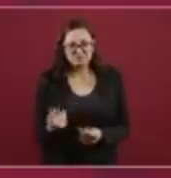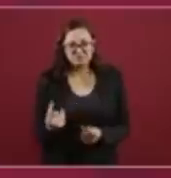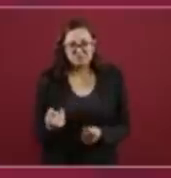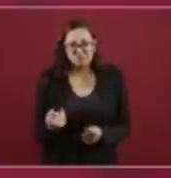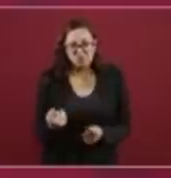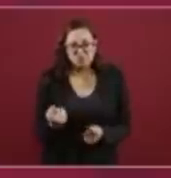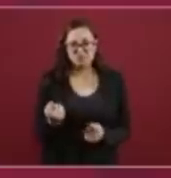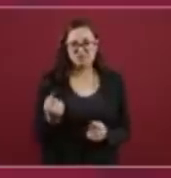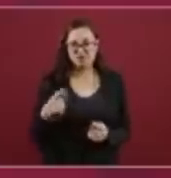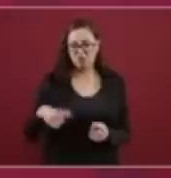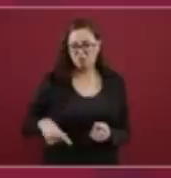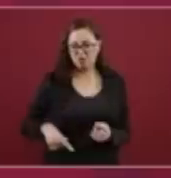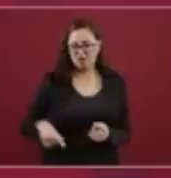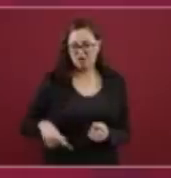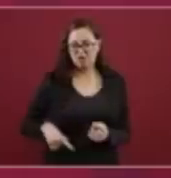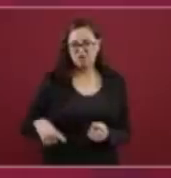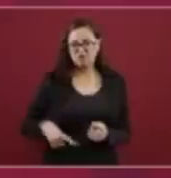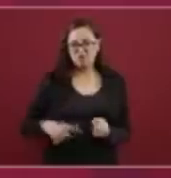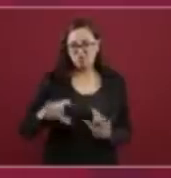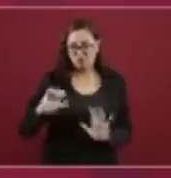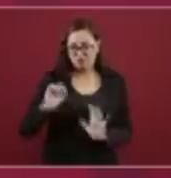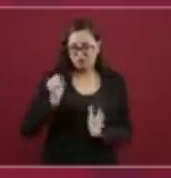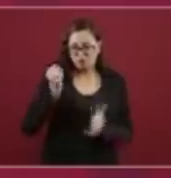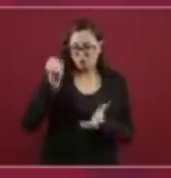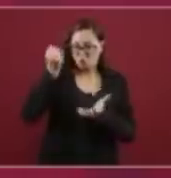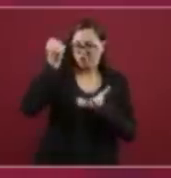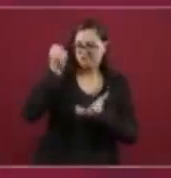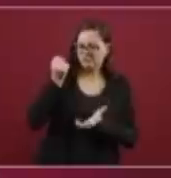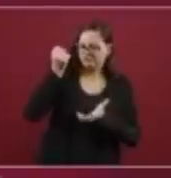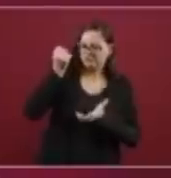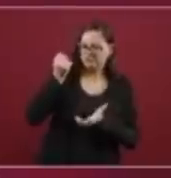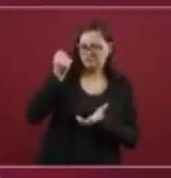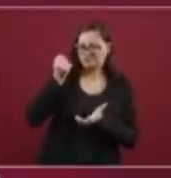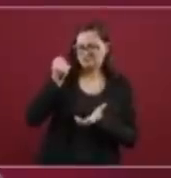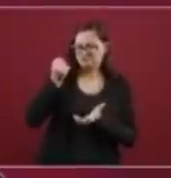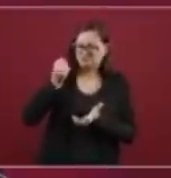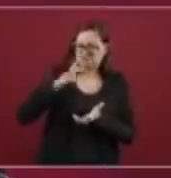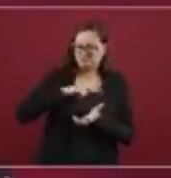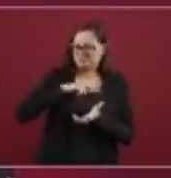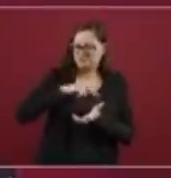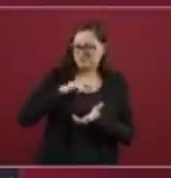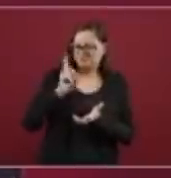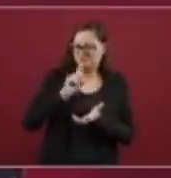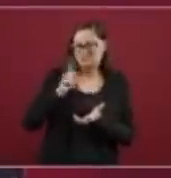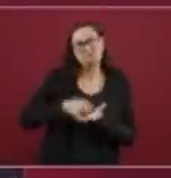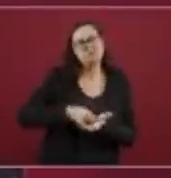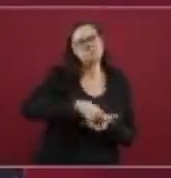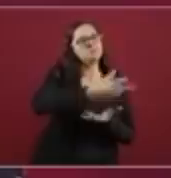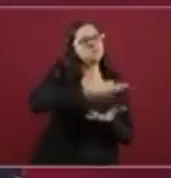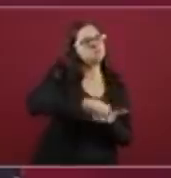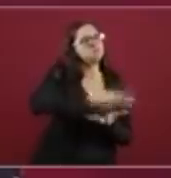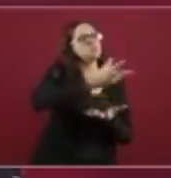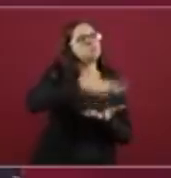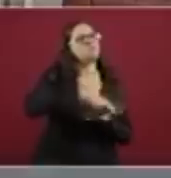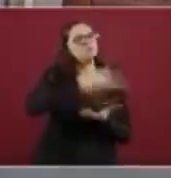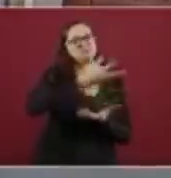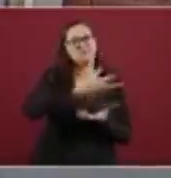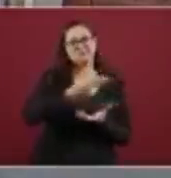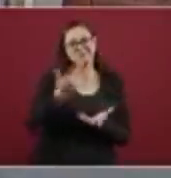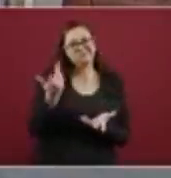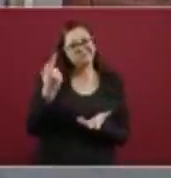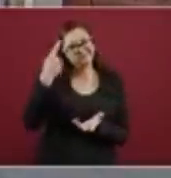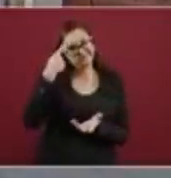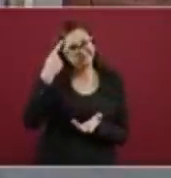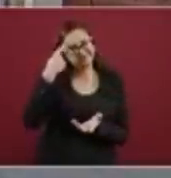dinero tuyo? Esa mentalidad que prevaleció durante mucho tiempo. Entonces,